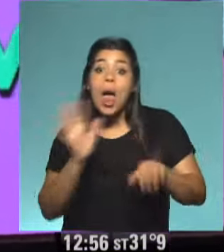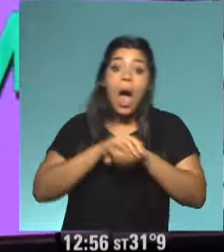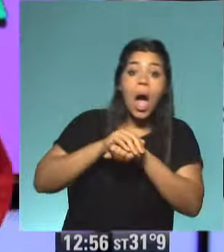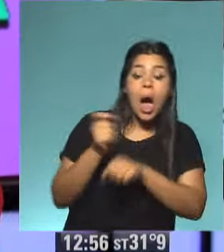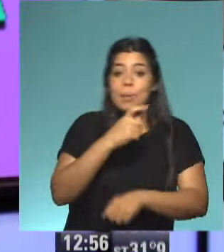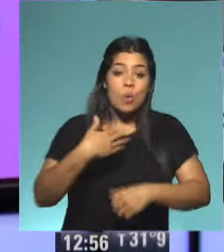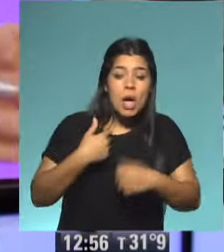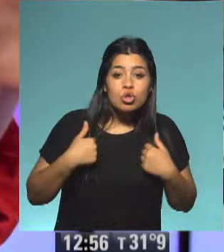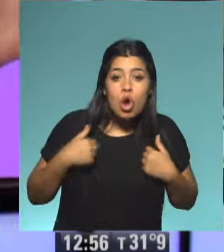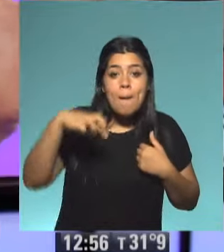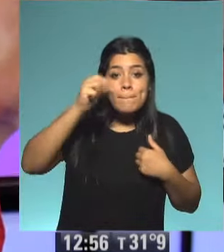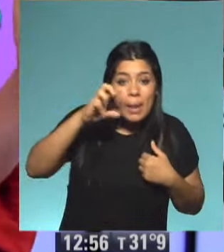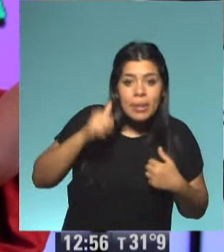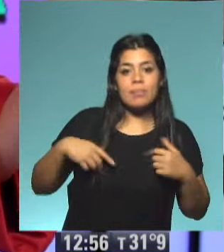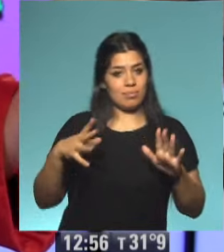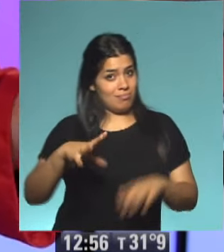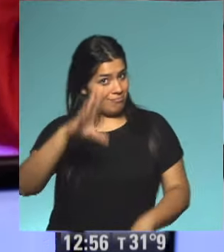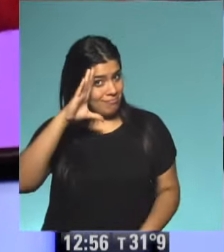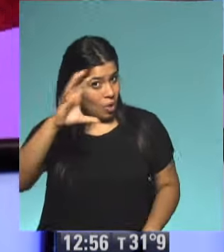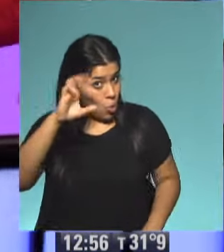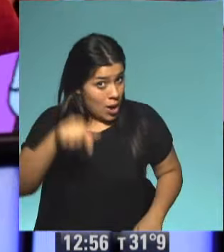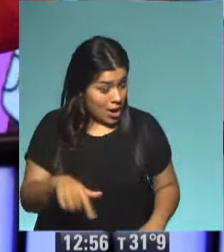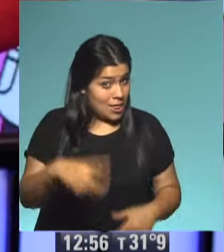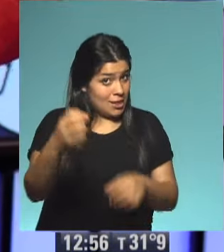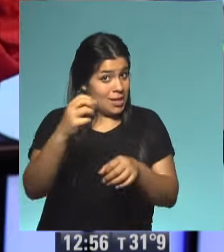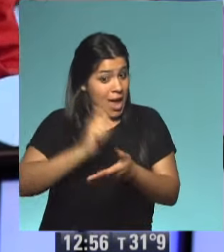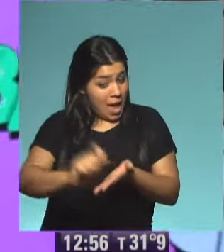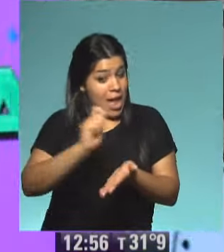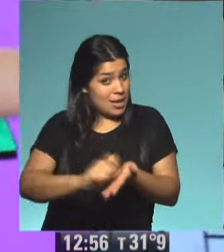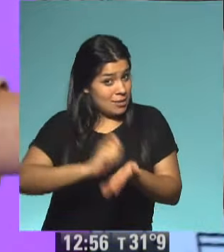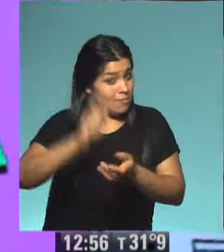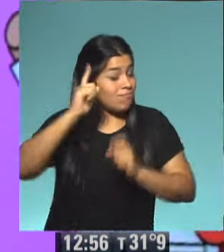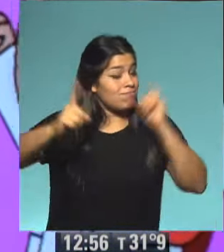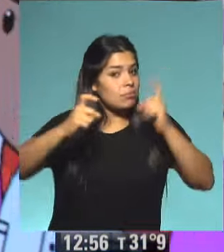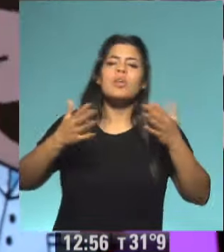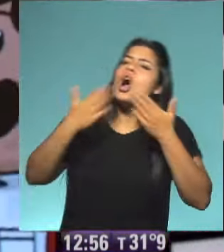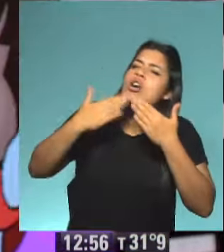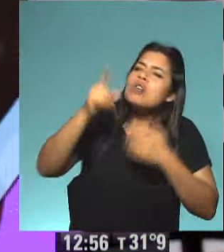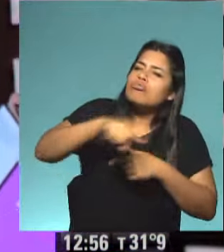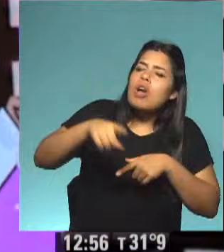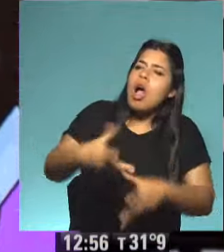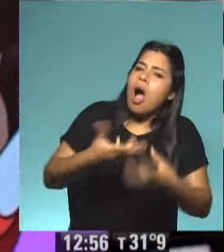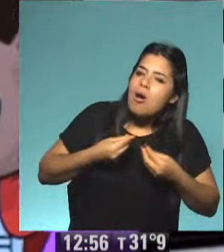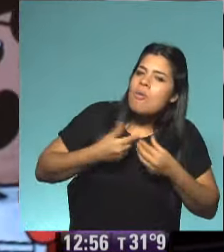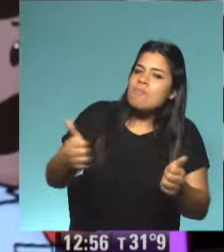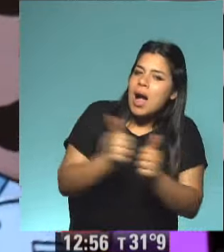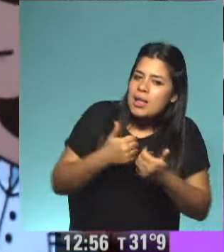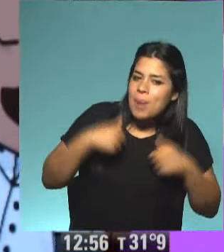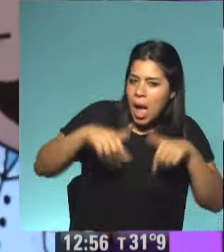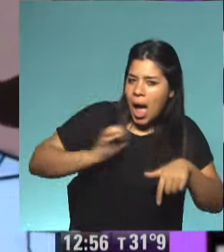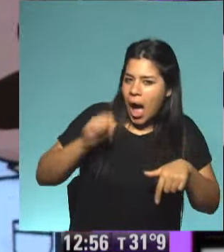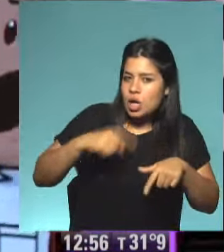del Agua! ¡No se olviden de escribir esa imaginación! ¡Muchas gracias por acompañarnos este año